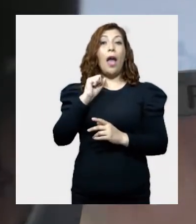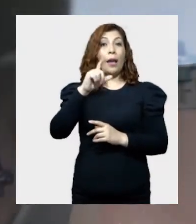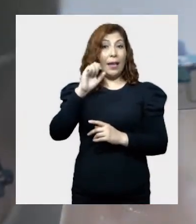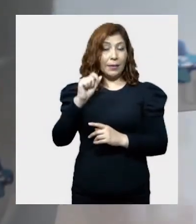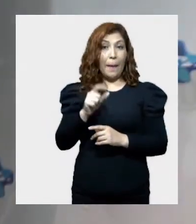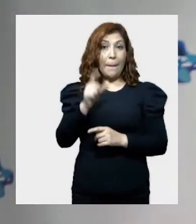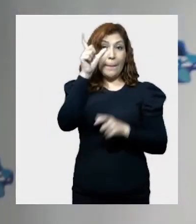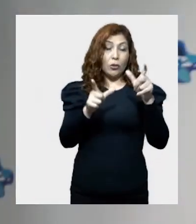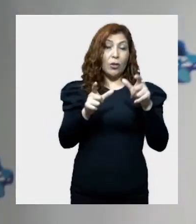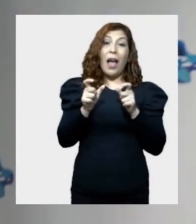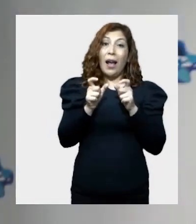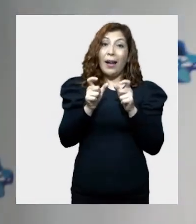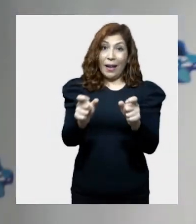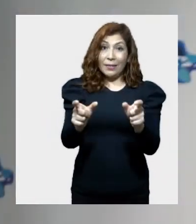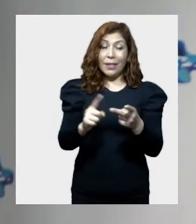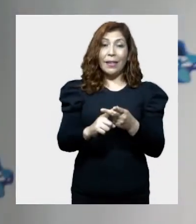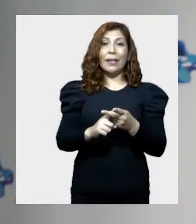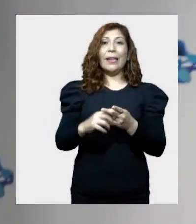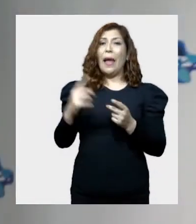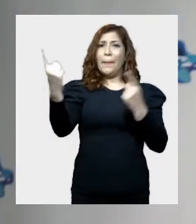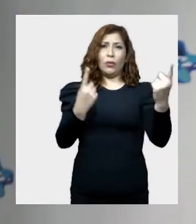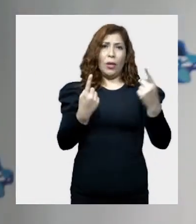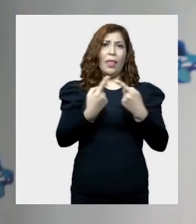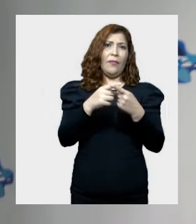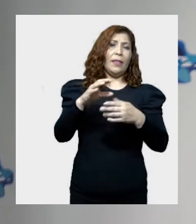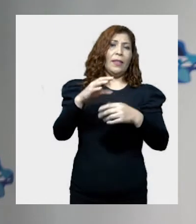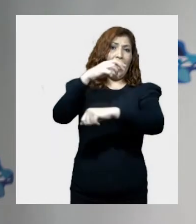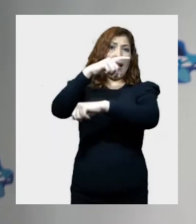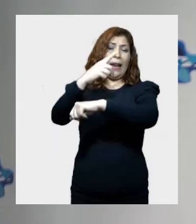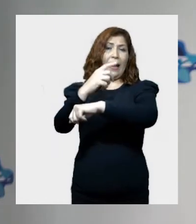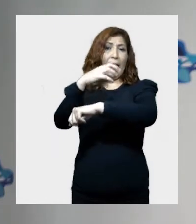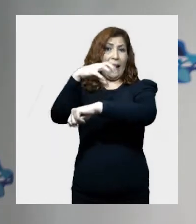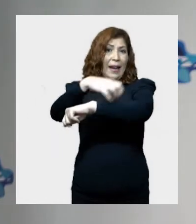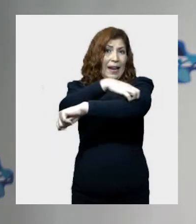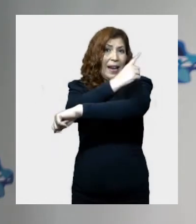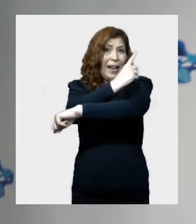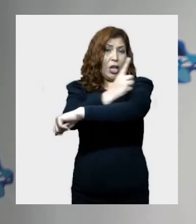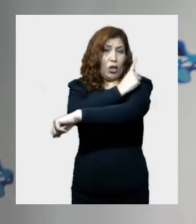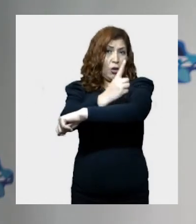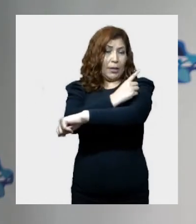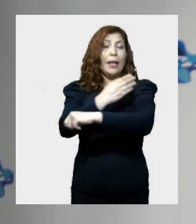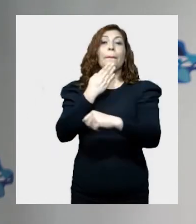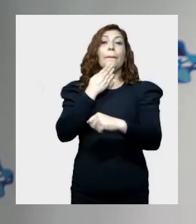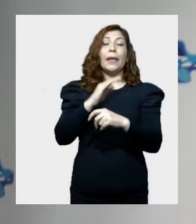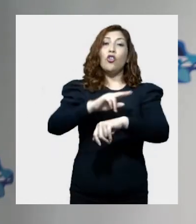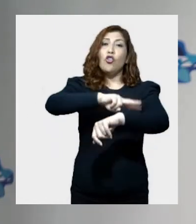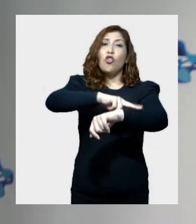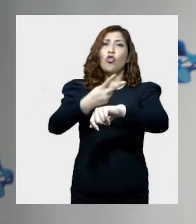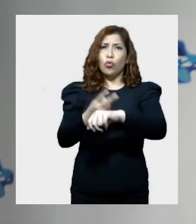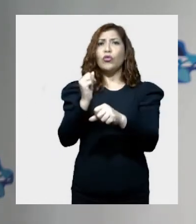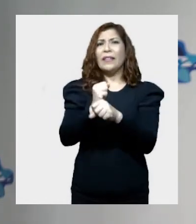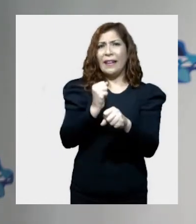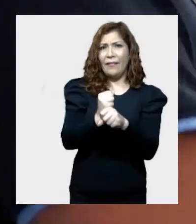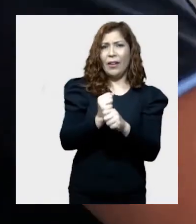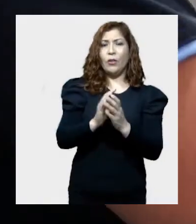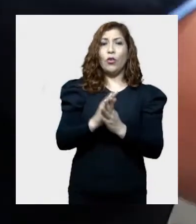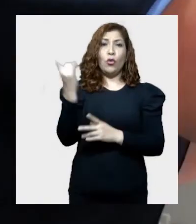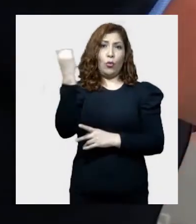oncológicos y los derivados de las diferentes regiones, además de cubrir los turnos de llamado de urgencia endoscópicas.